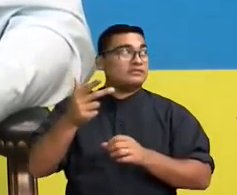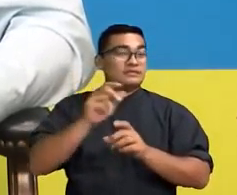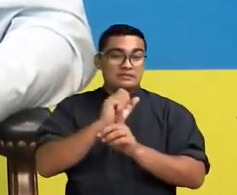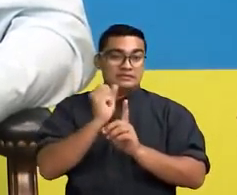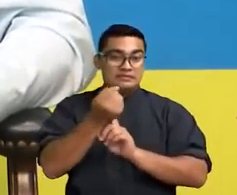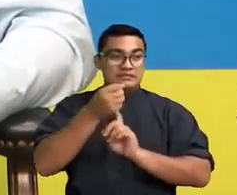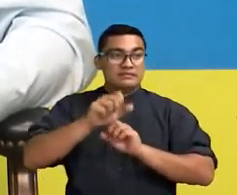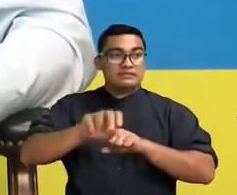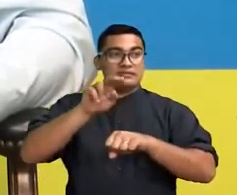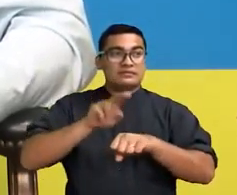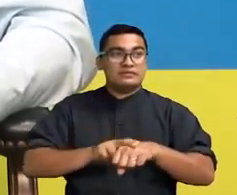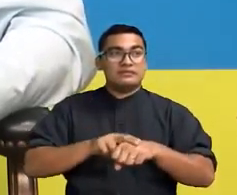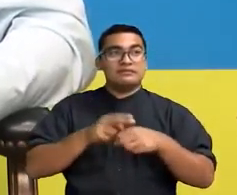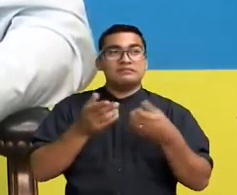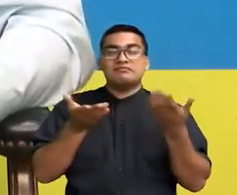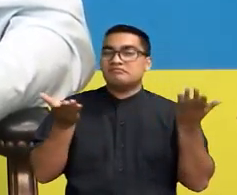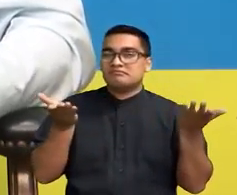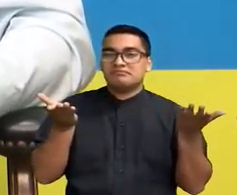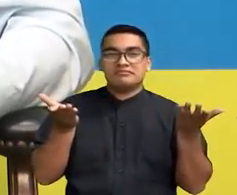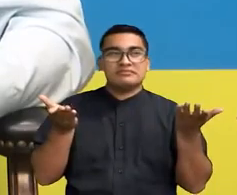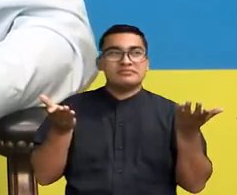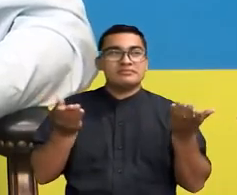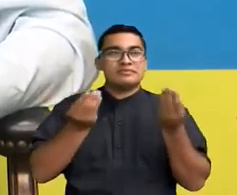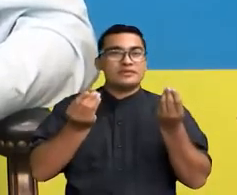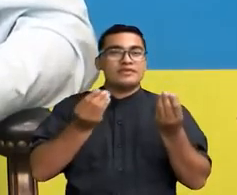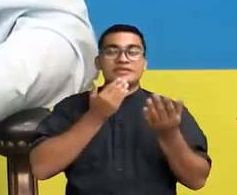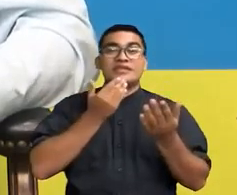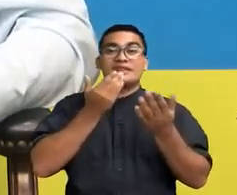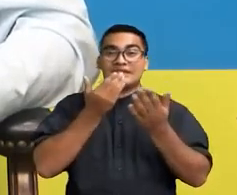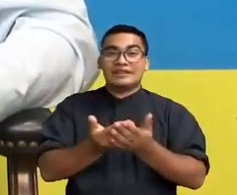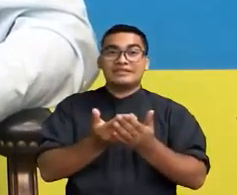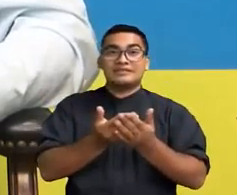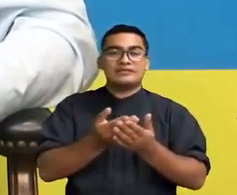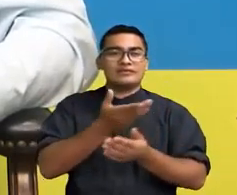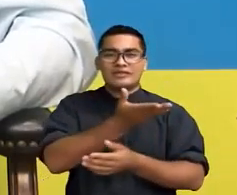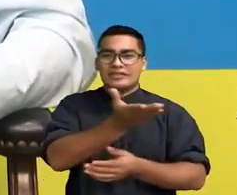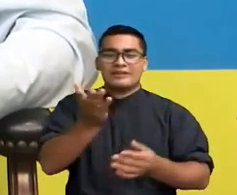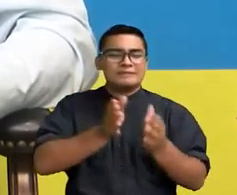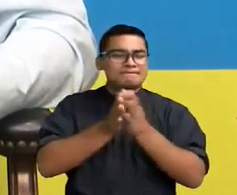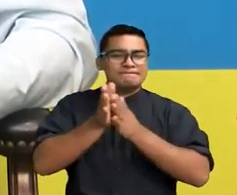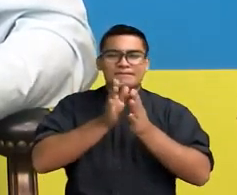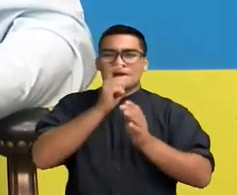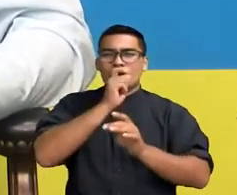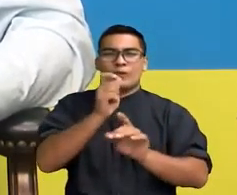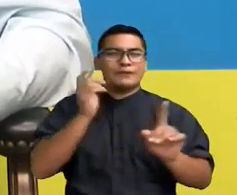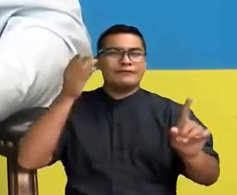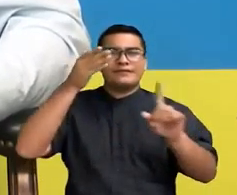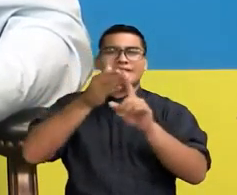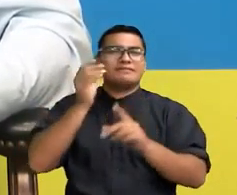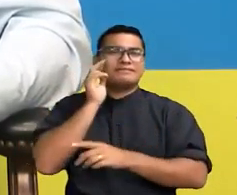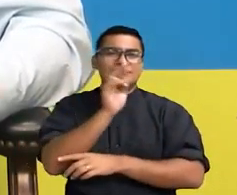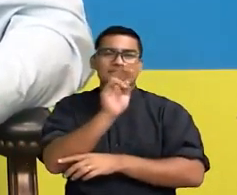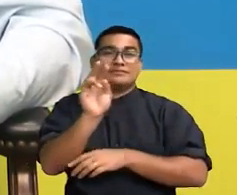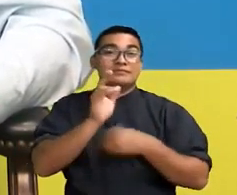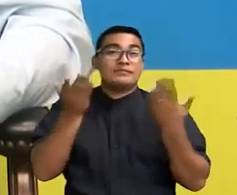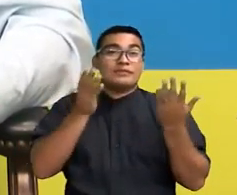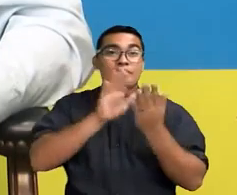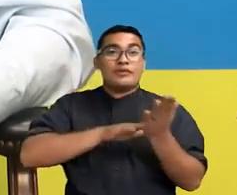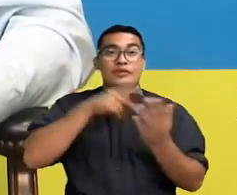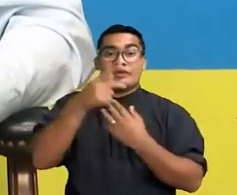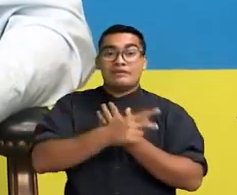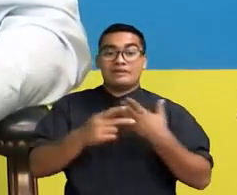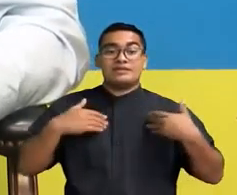la Asamblea Nacional. Y por supuesto, muchas gracias por su fiel sintonía a este programa de salud que este 5 de noviembre